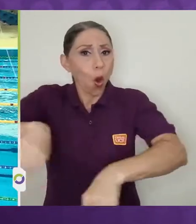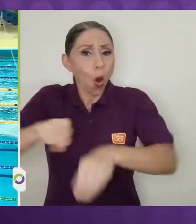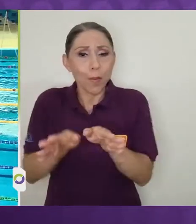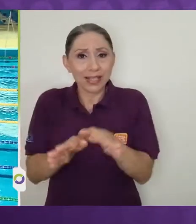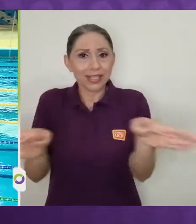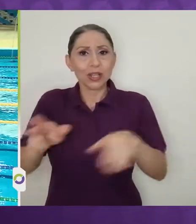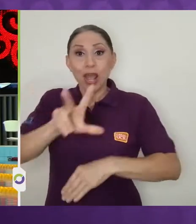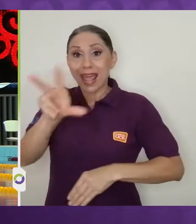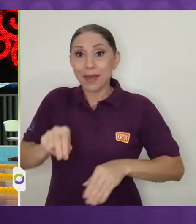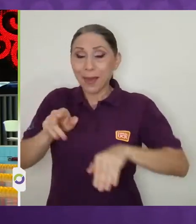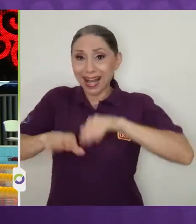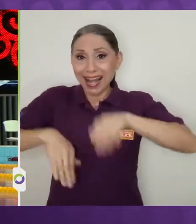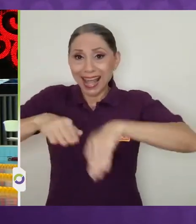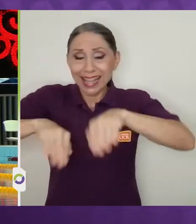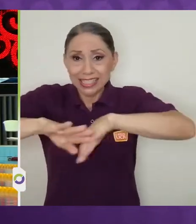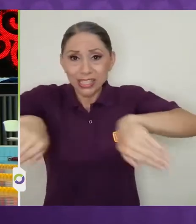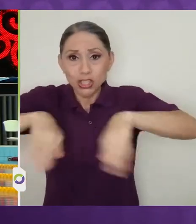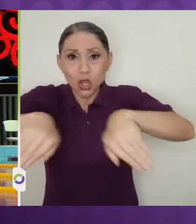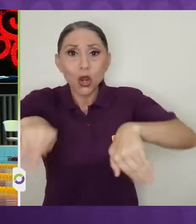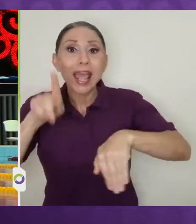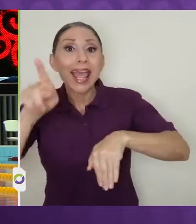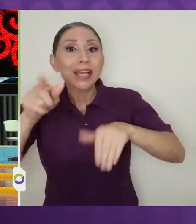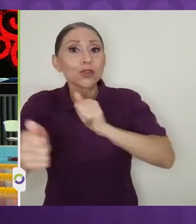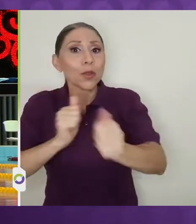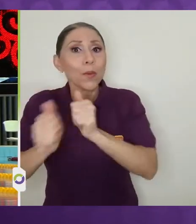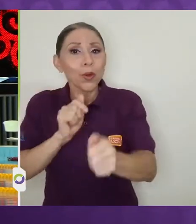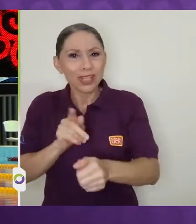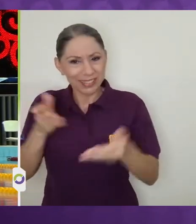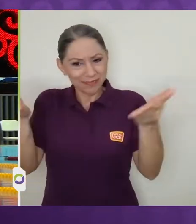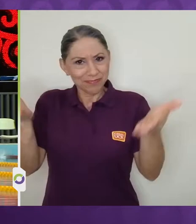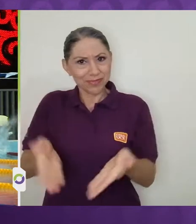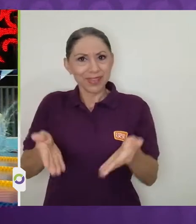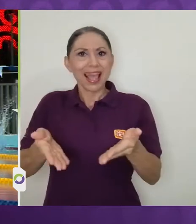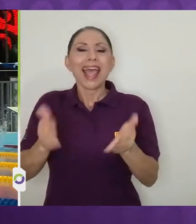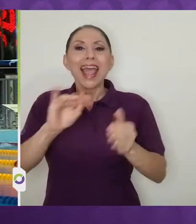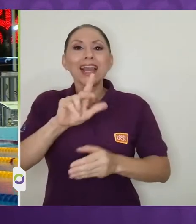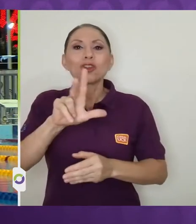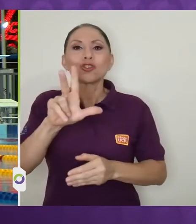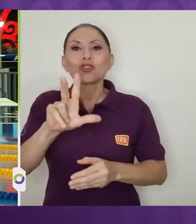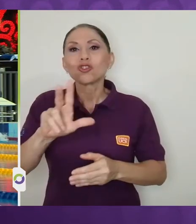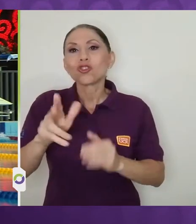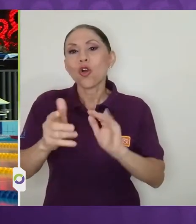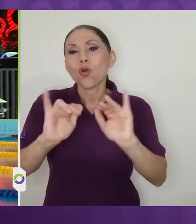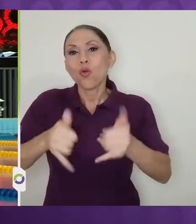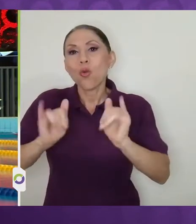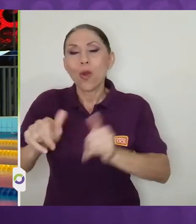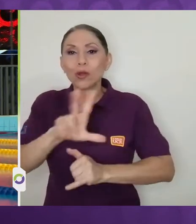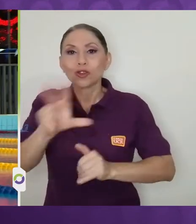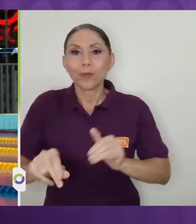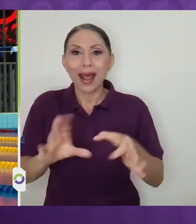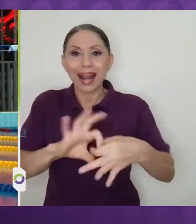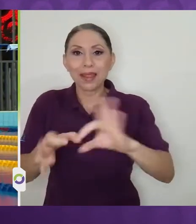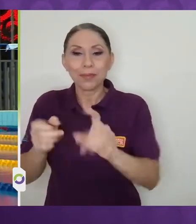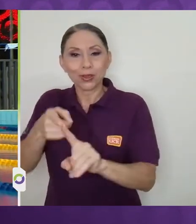natación convencional. La paranatación es una disciplina que está presente en los Juegos Paralímpicos desde